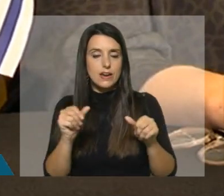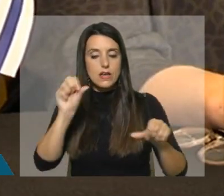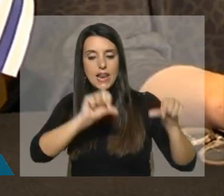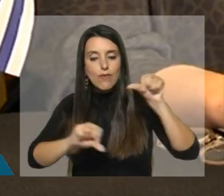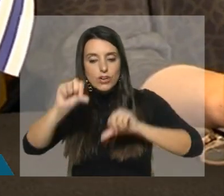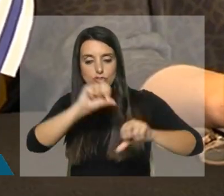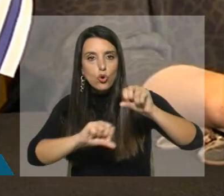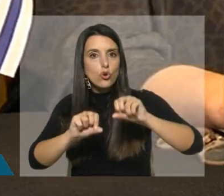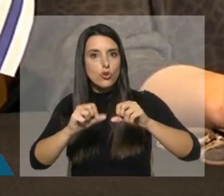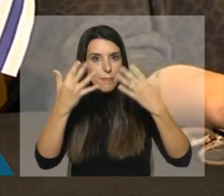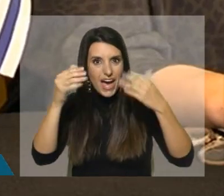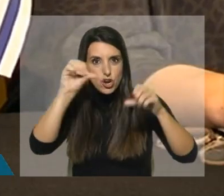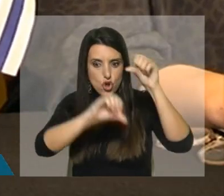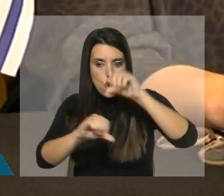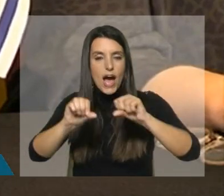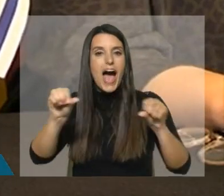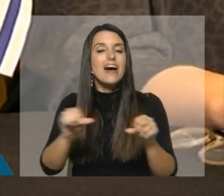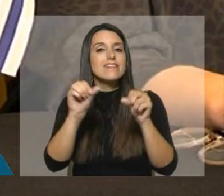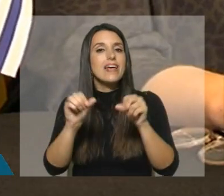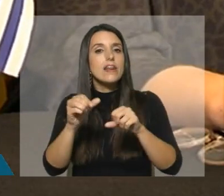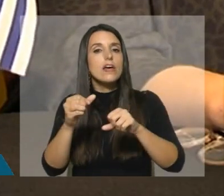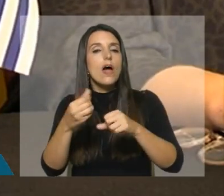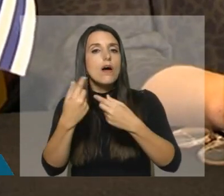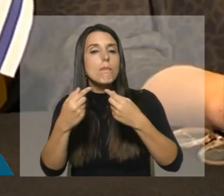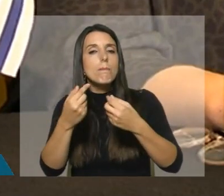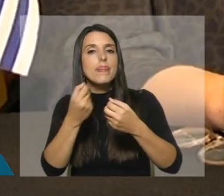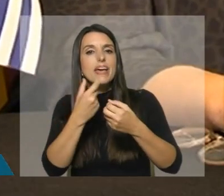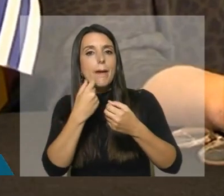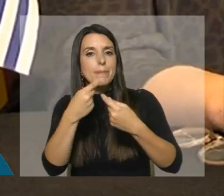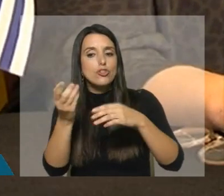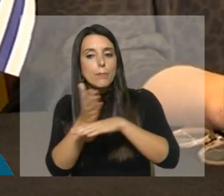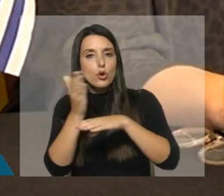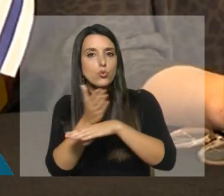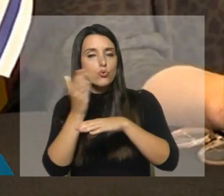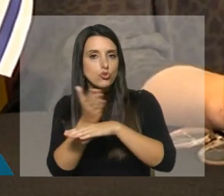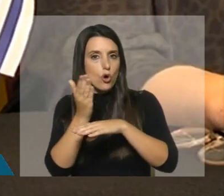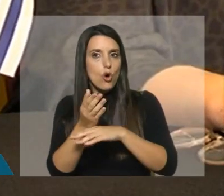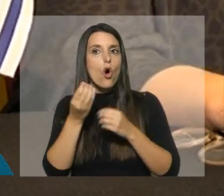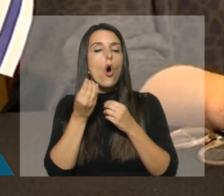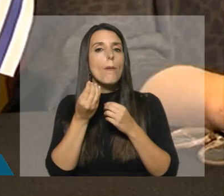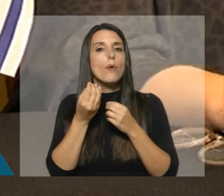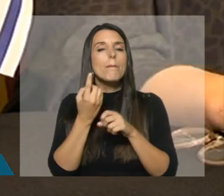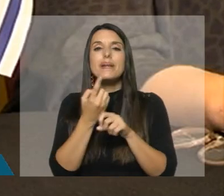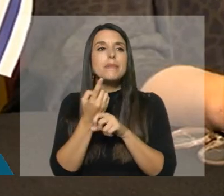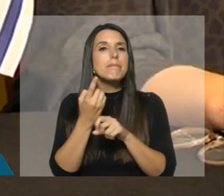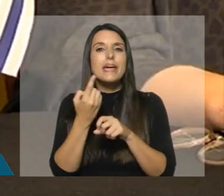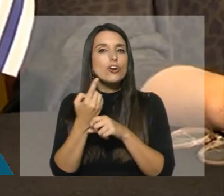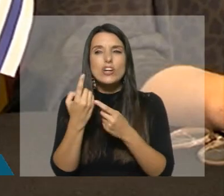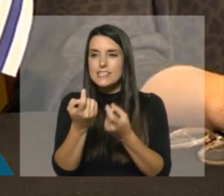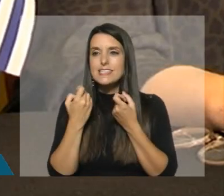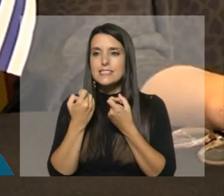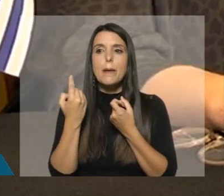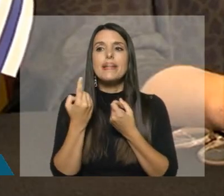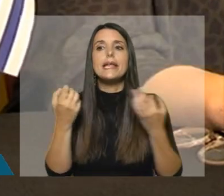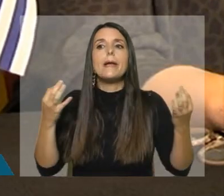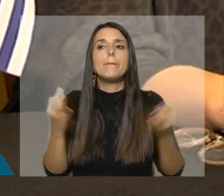de el insumo que hace al producto genérico, es decir, a la materia prima. Esa normalmente viene de